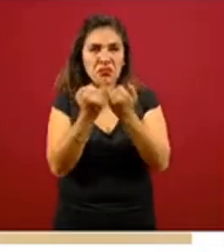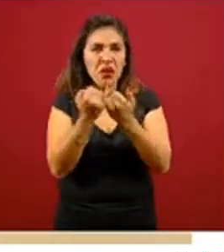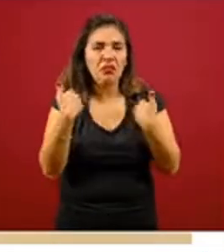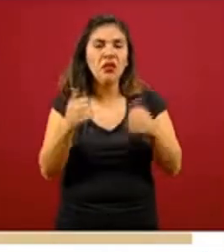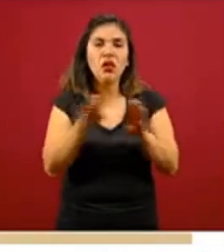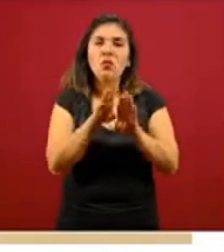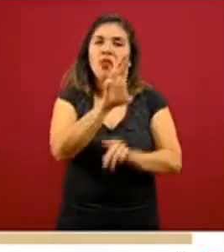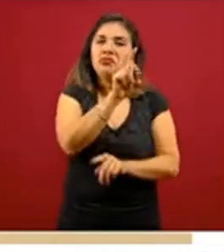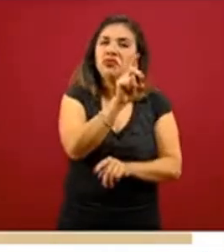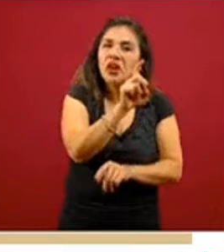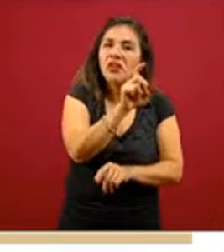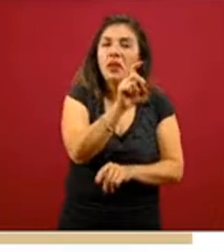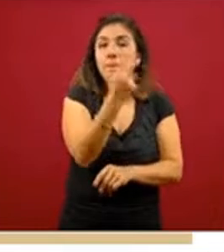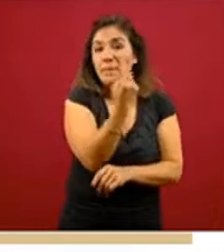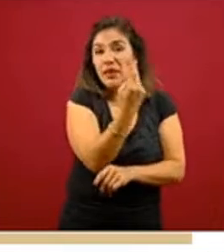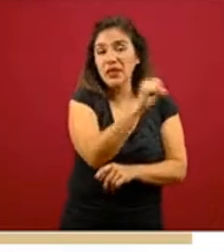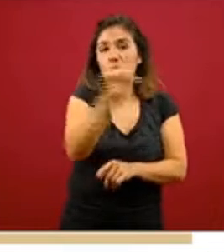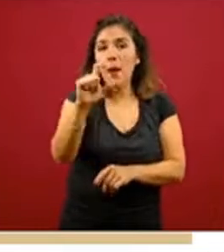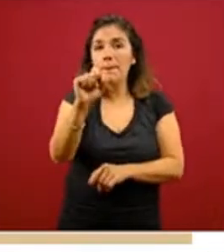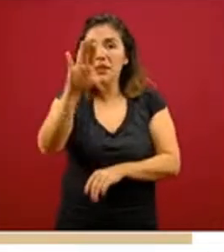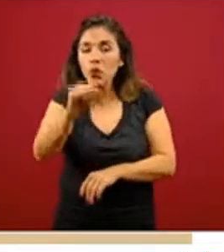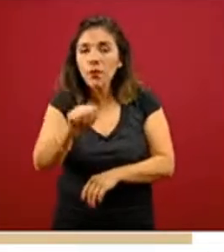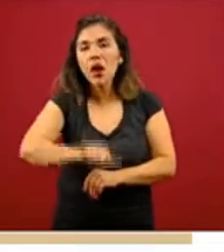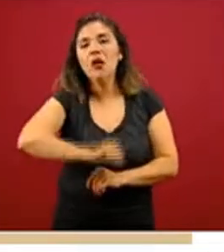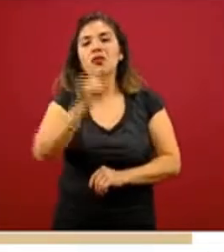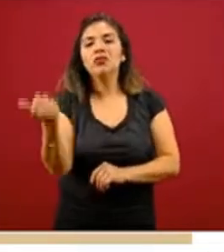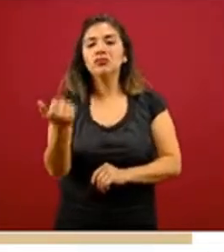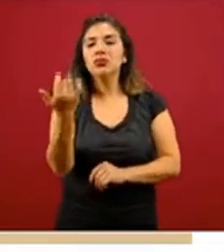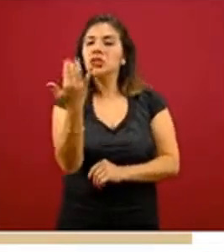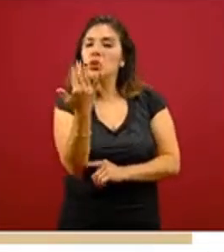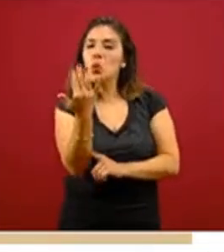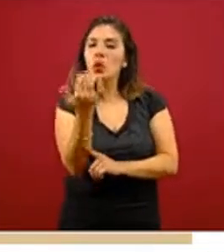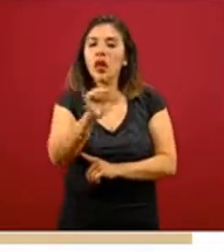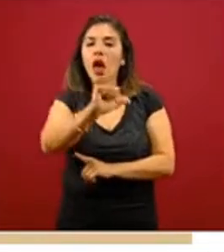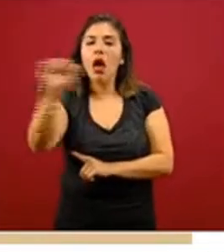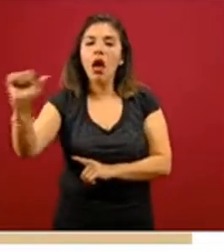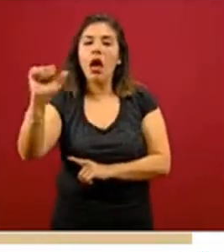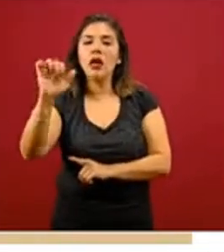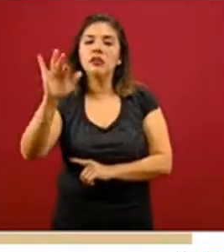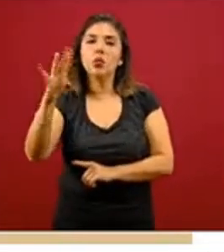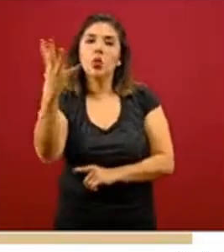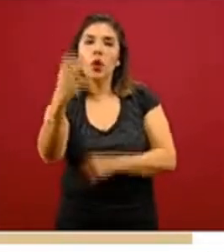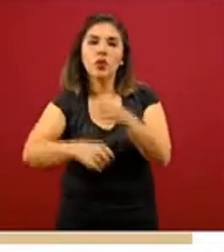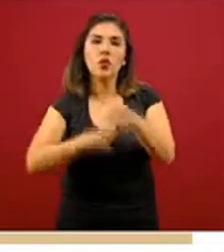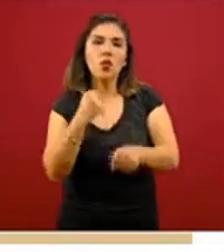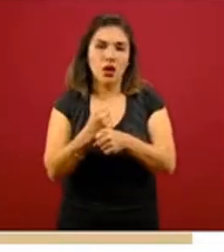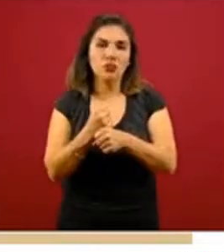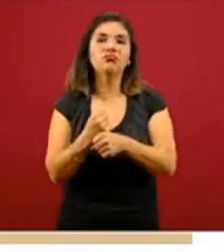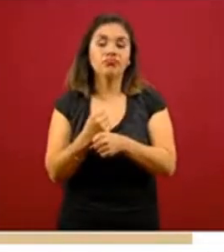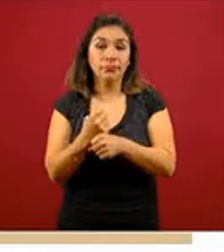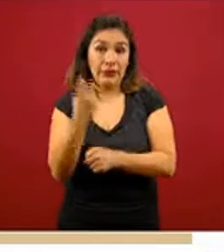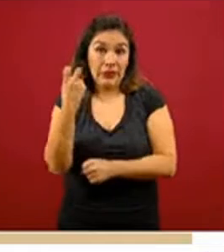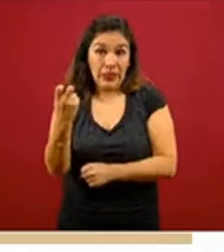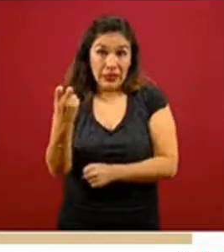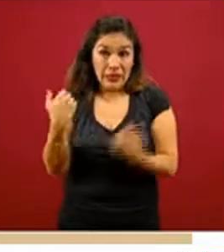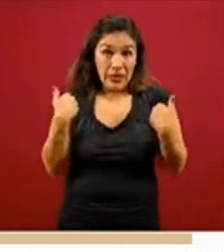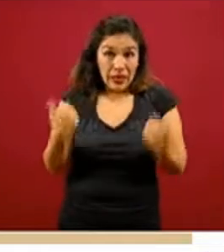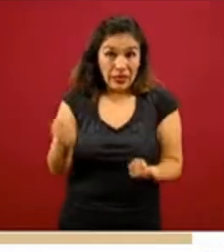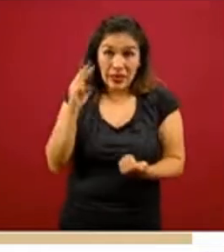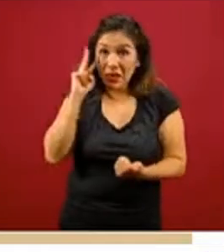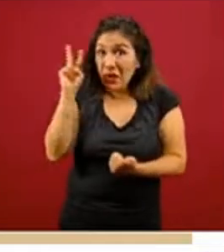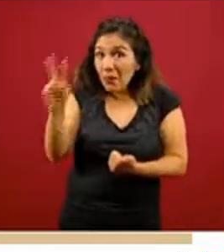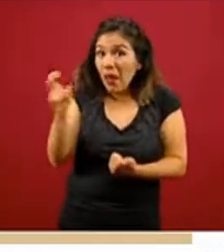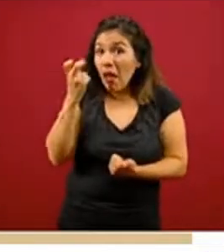los de 25 a 29, perdón, y los de 50 a 54. Con esa imagen que estamos viendo, que